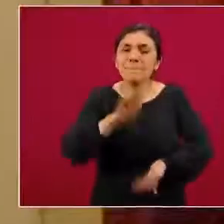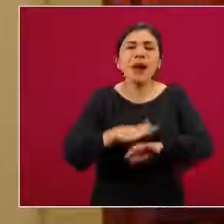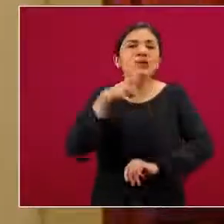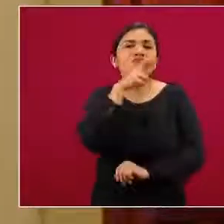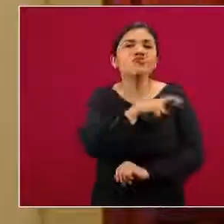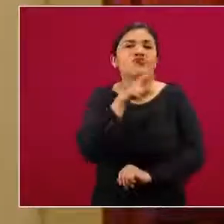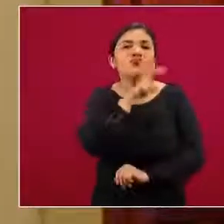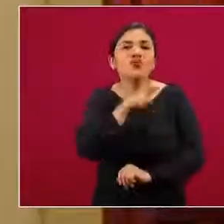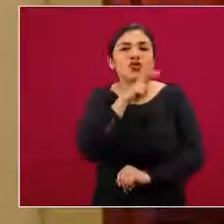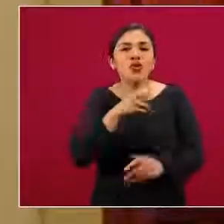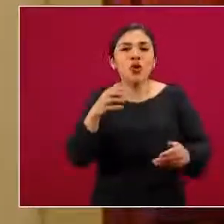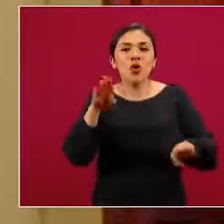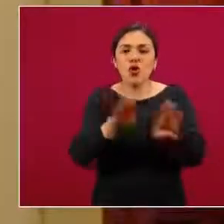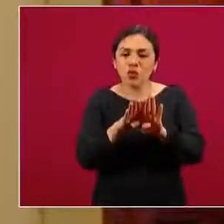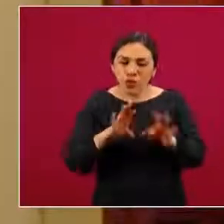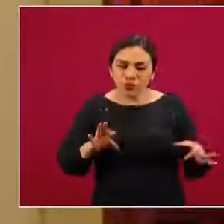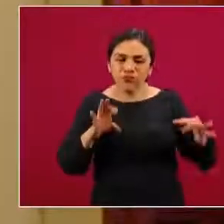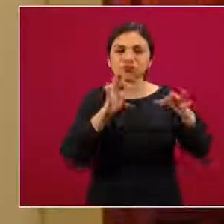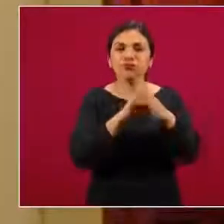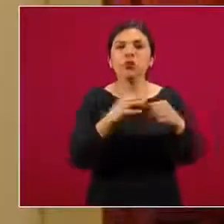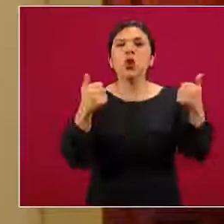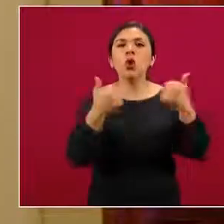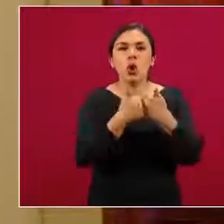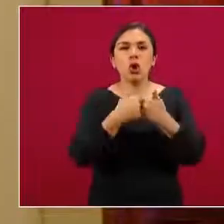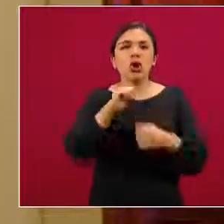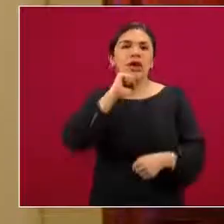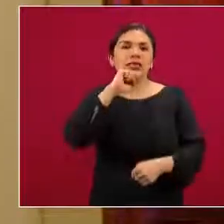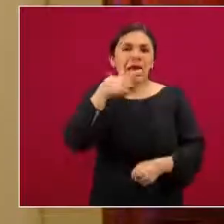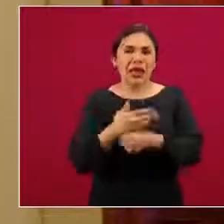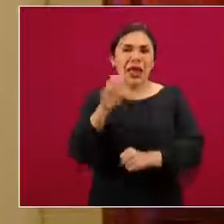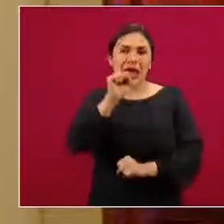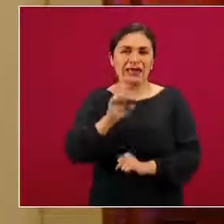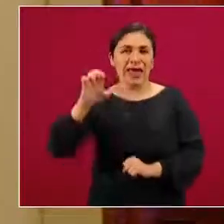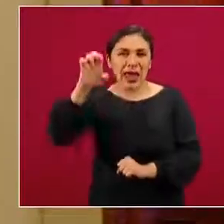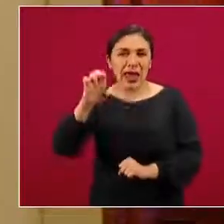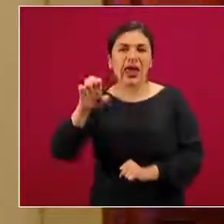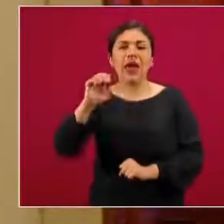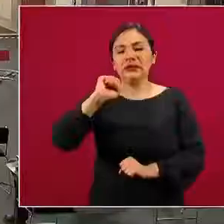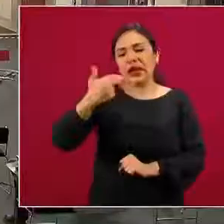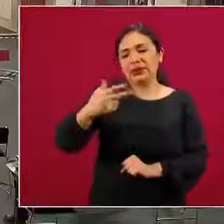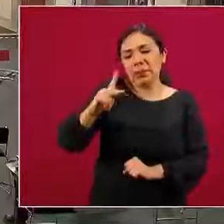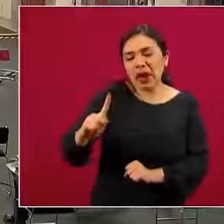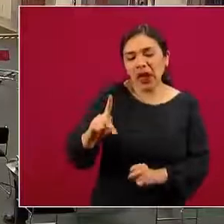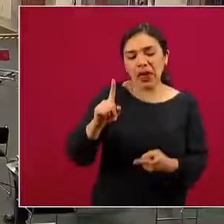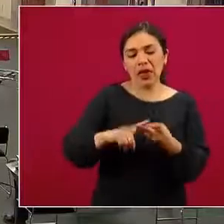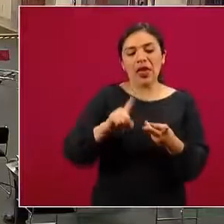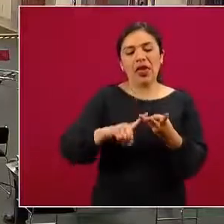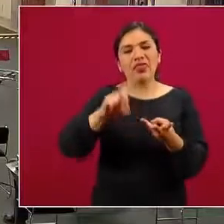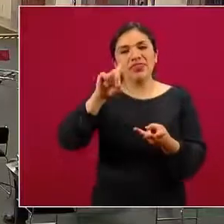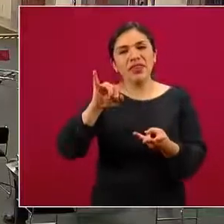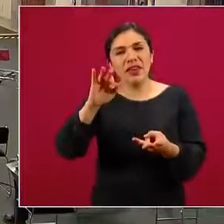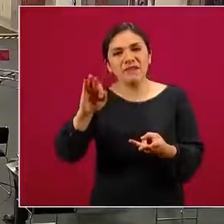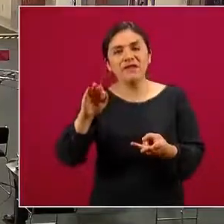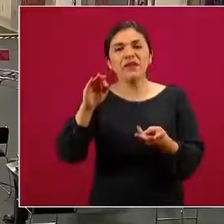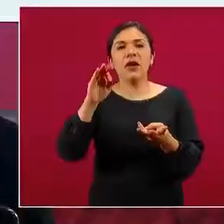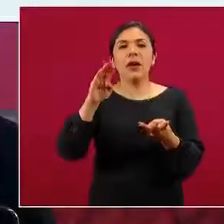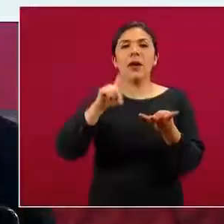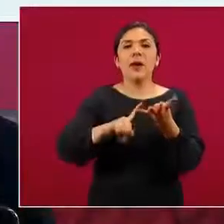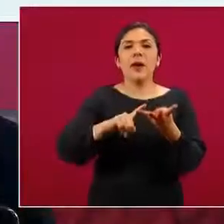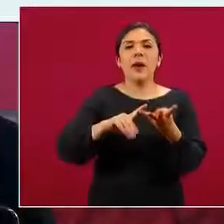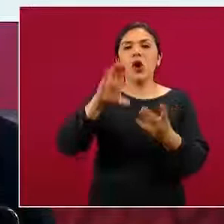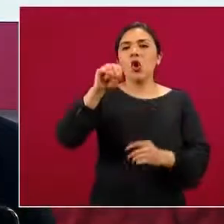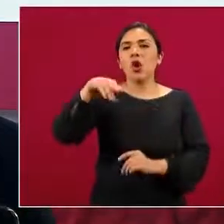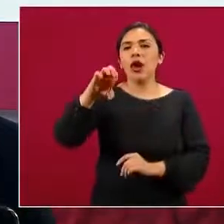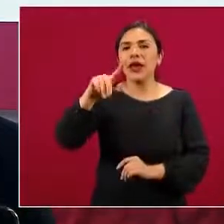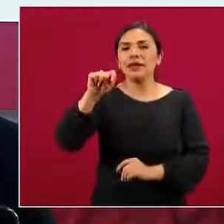pronto en alianza, obviamente con la Secretaría de Economía, de Hacienda, con el BID, con